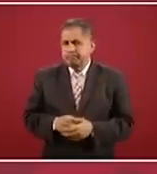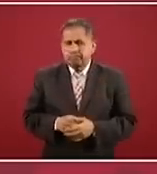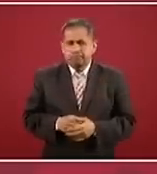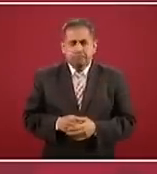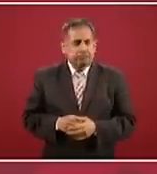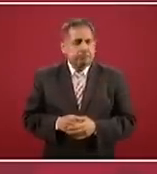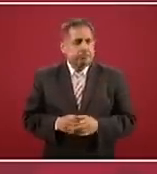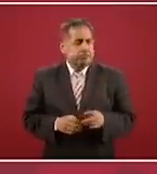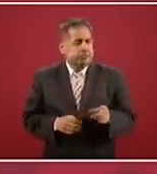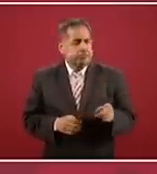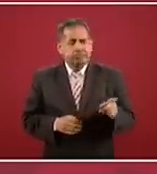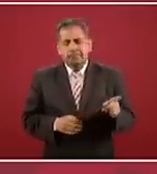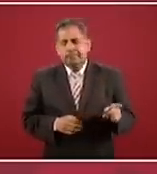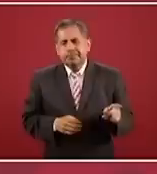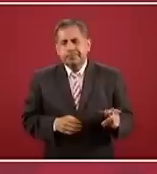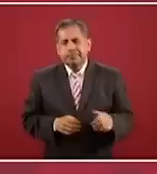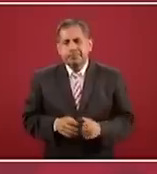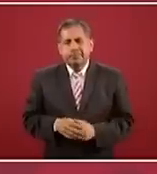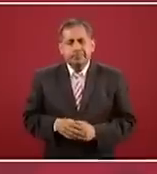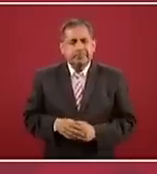los